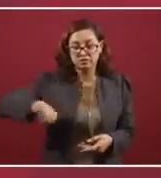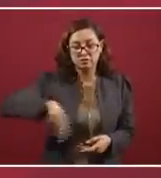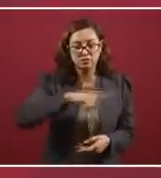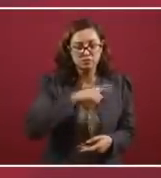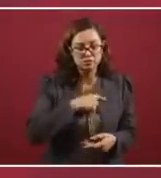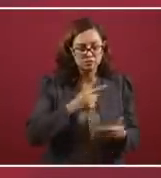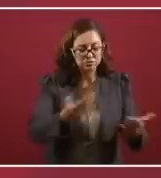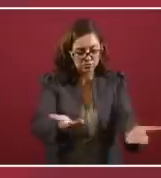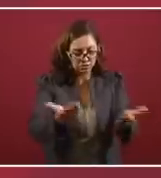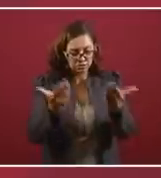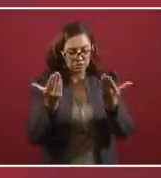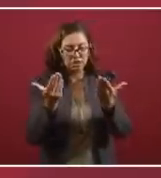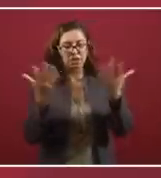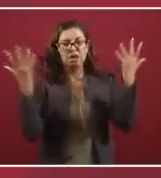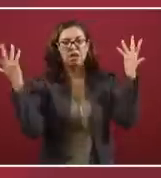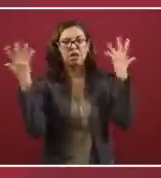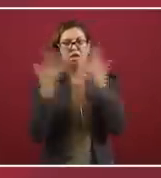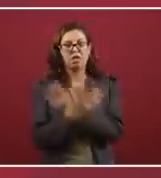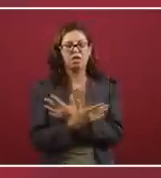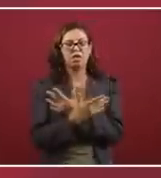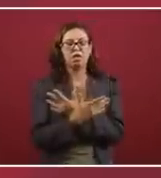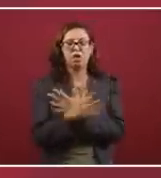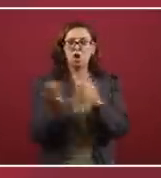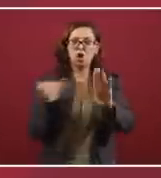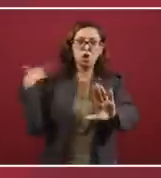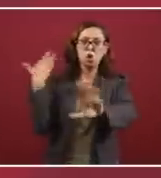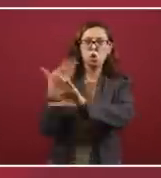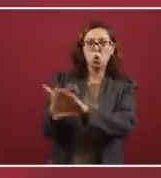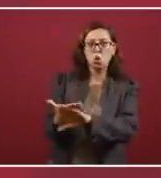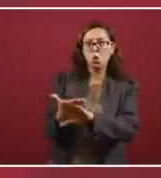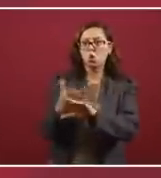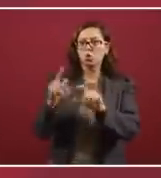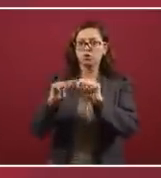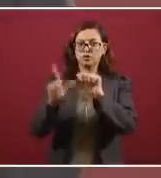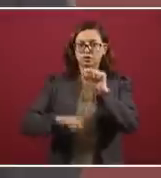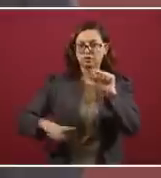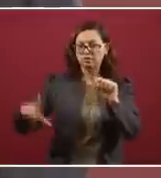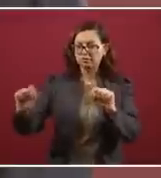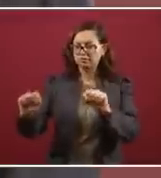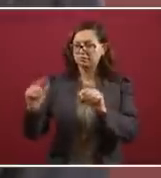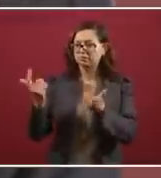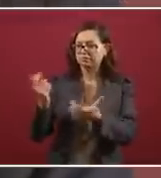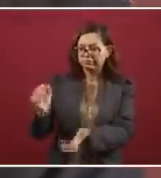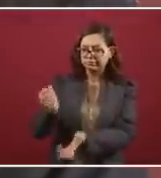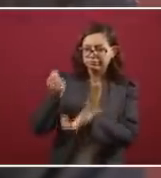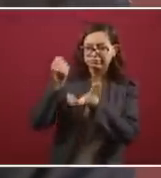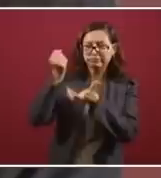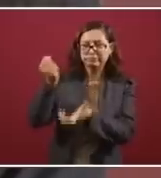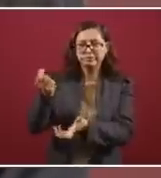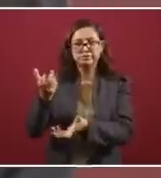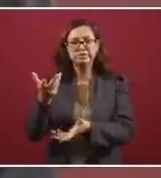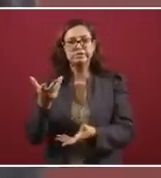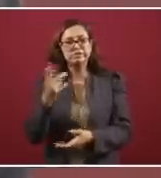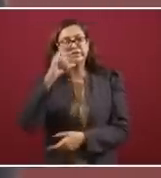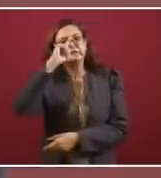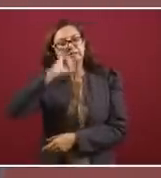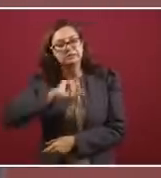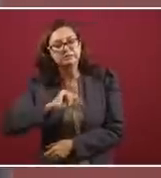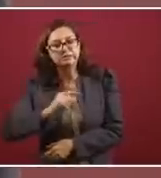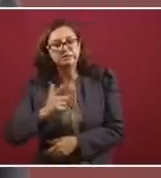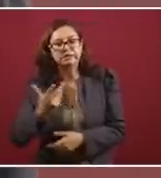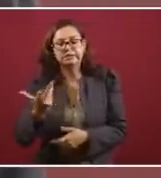dañinas para la hacienda pública, y por eso se